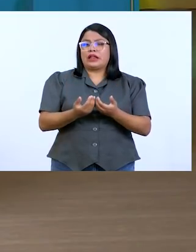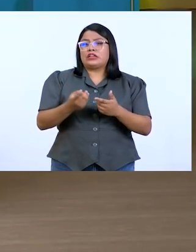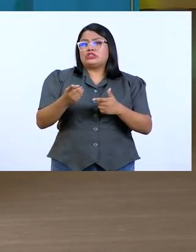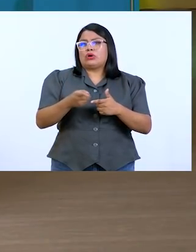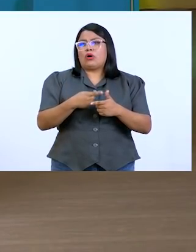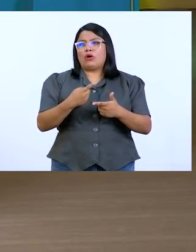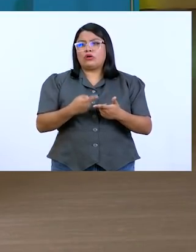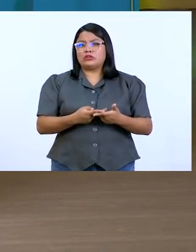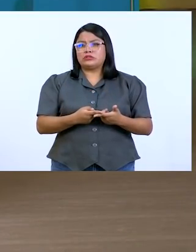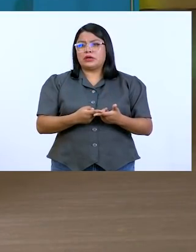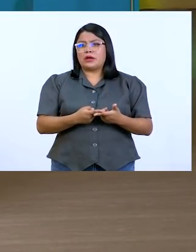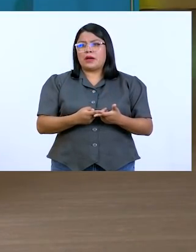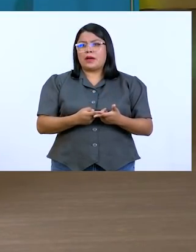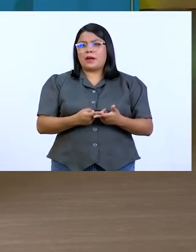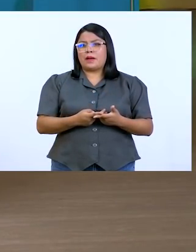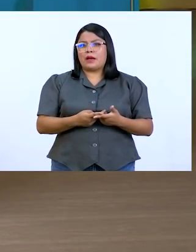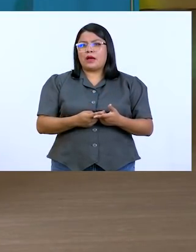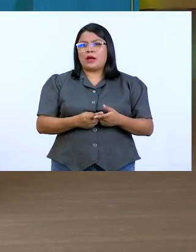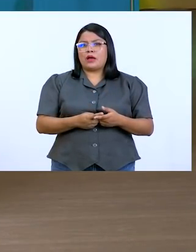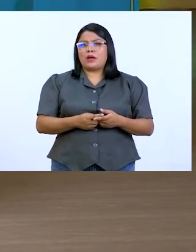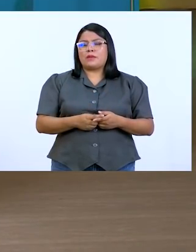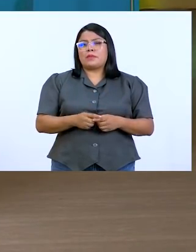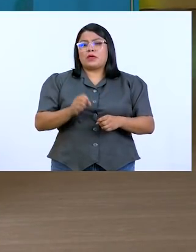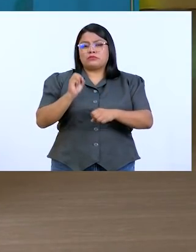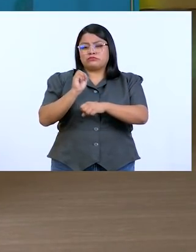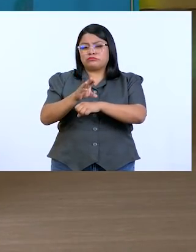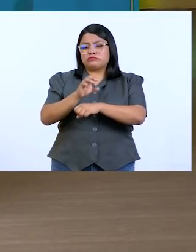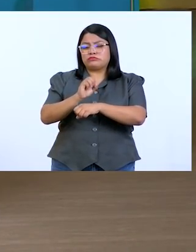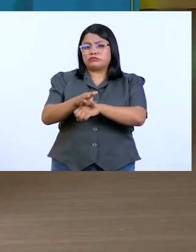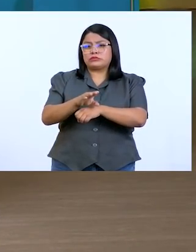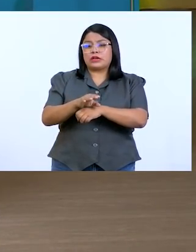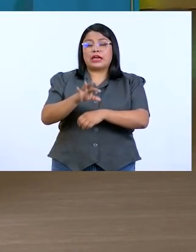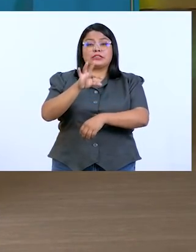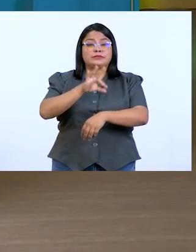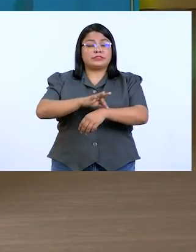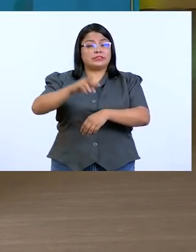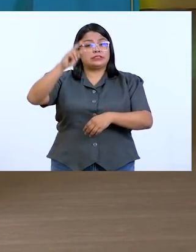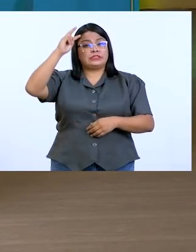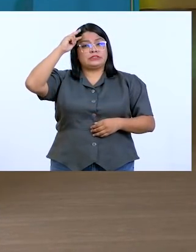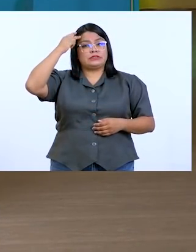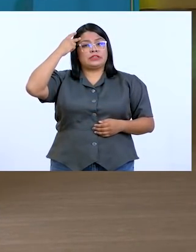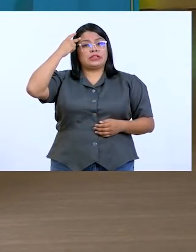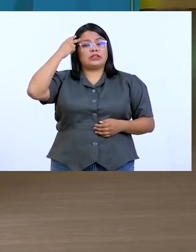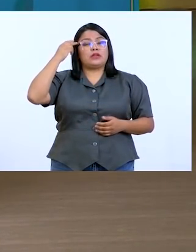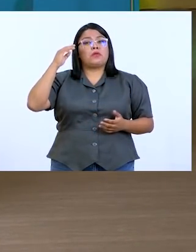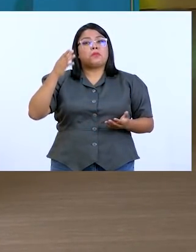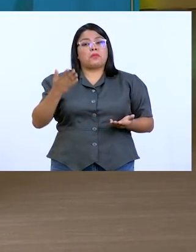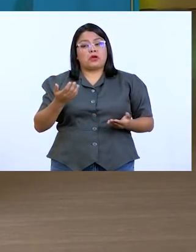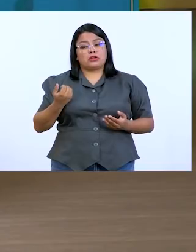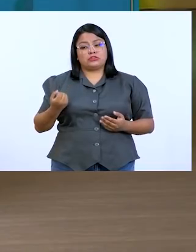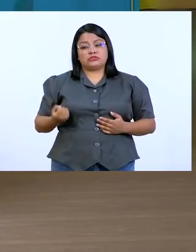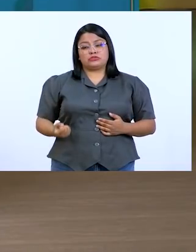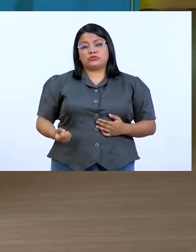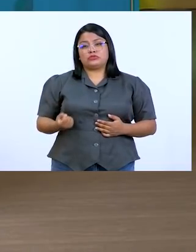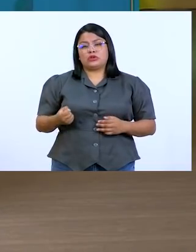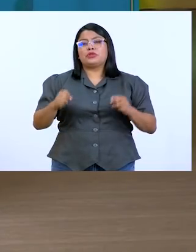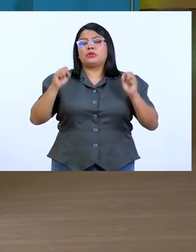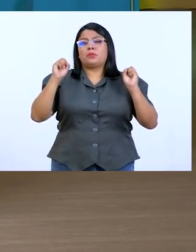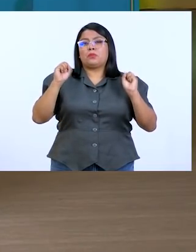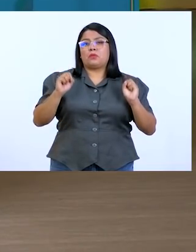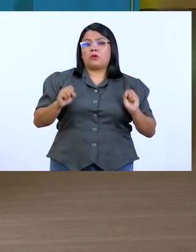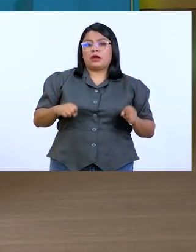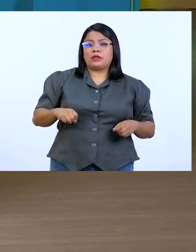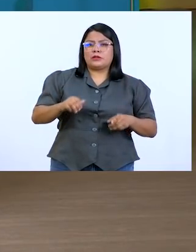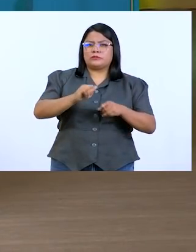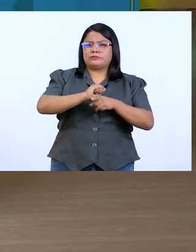clases definitivamente deben propiciar para los niños y las niñas experiencias significativas, es decir, aquellas donde el alumno y la